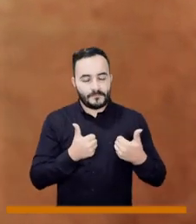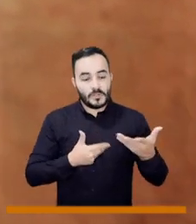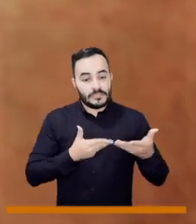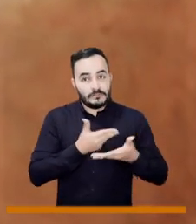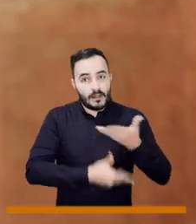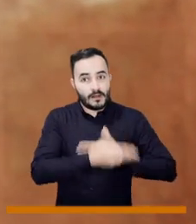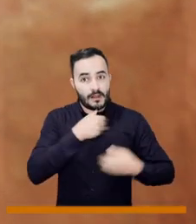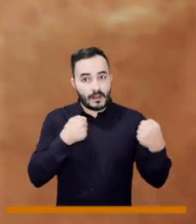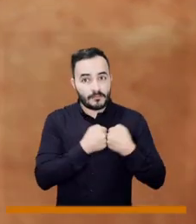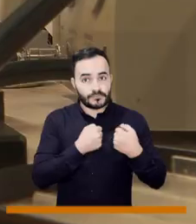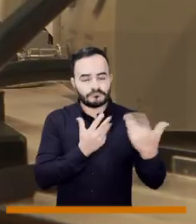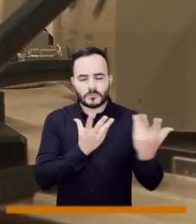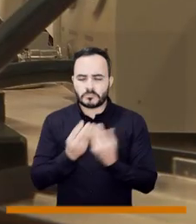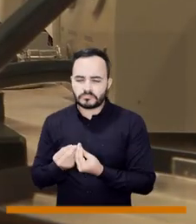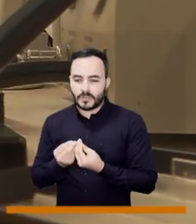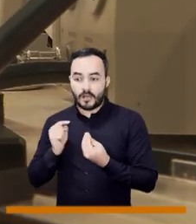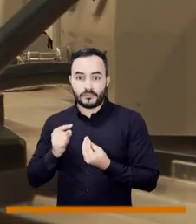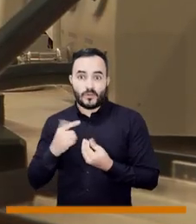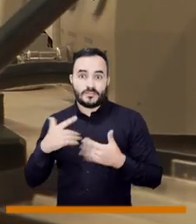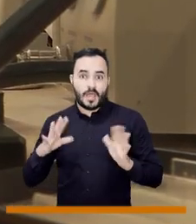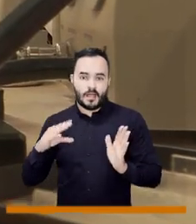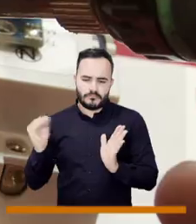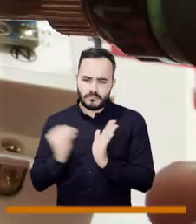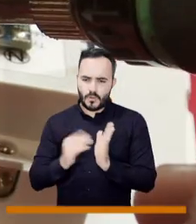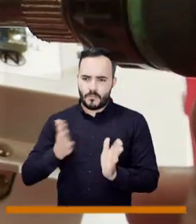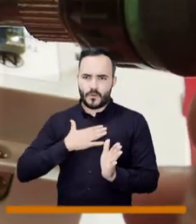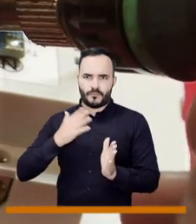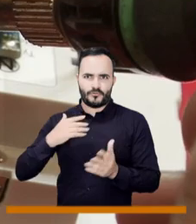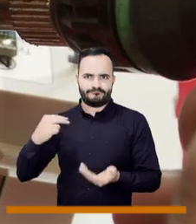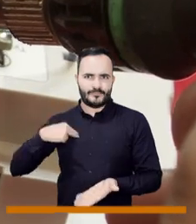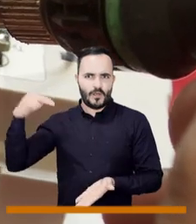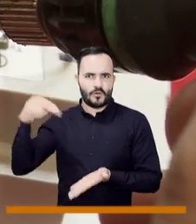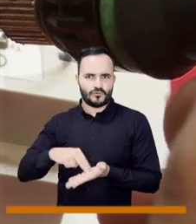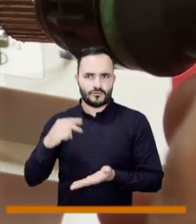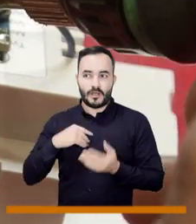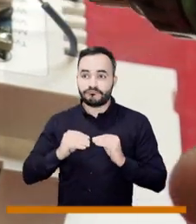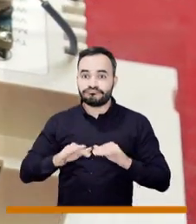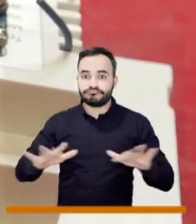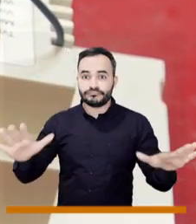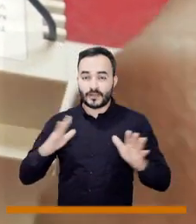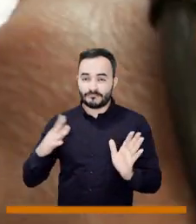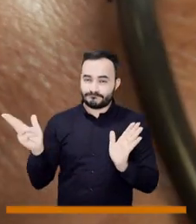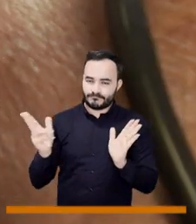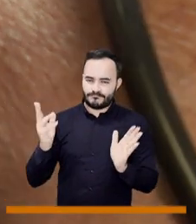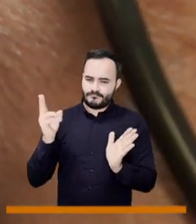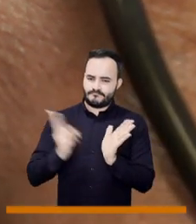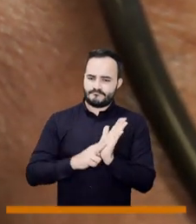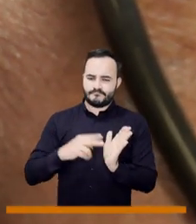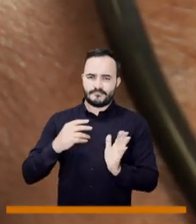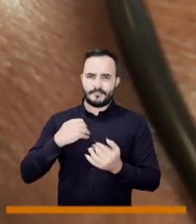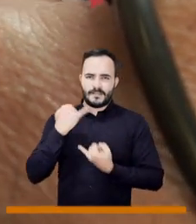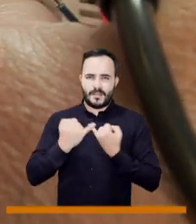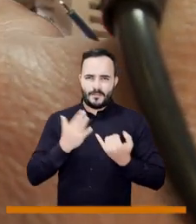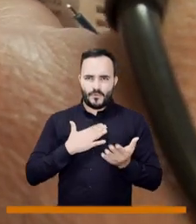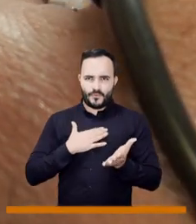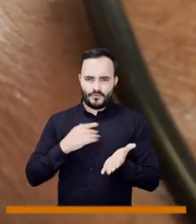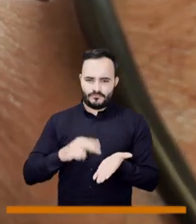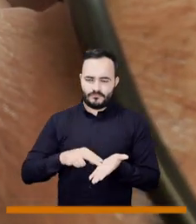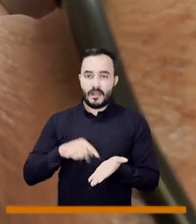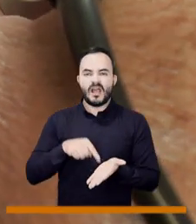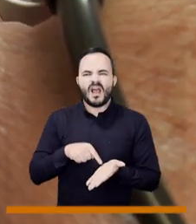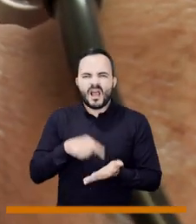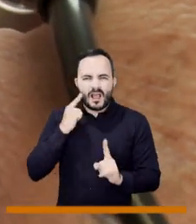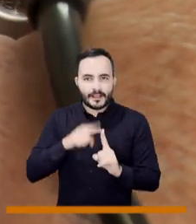equipo que obtuvo patente internacional y nacional para aprovechar la energía que los trenes tienen cuando